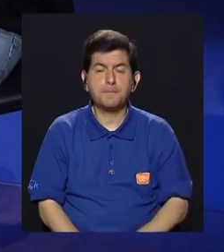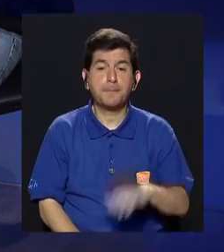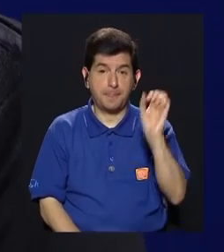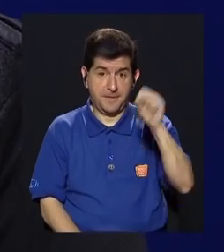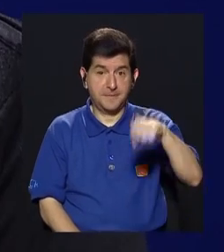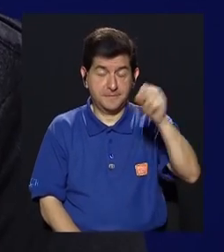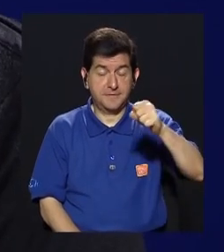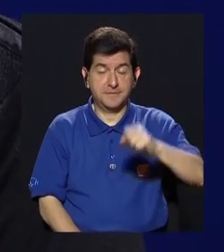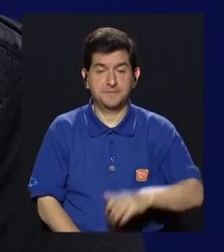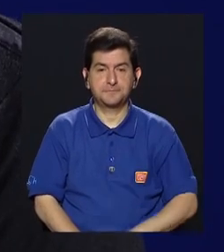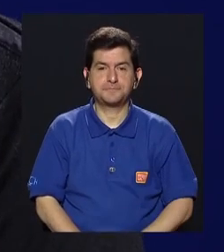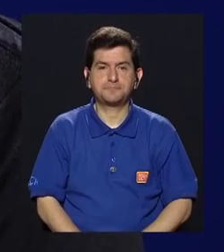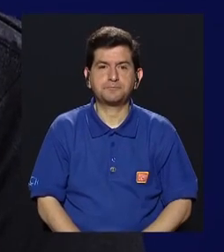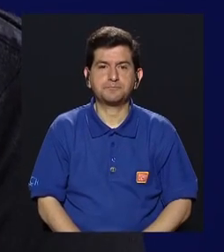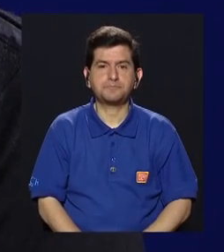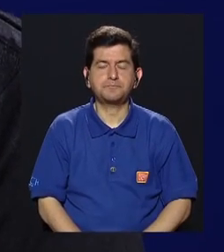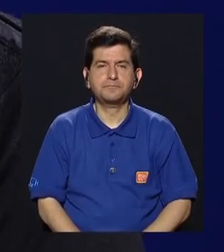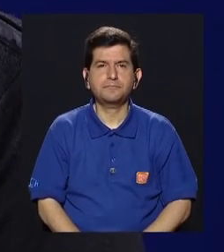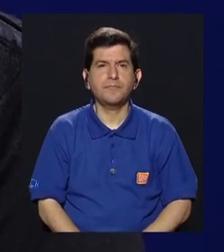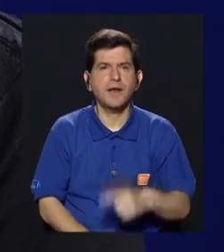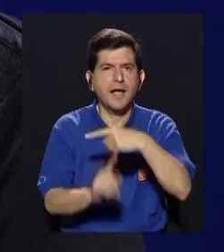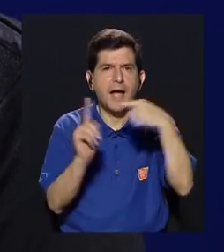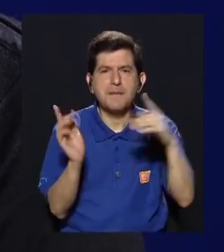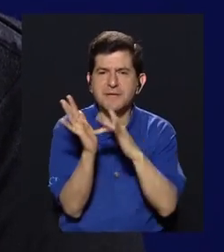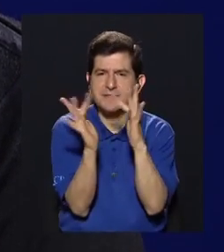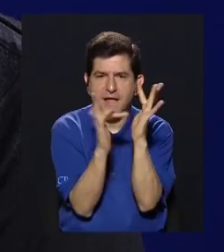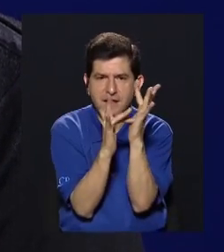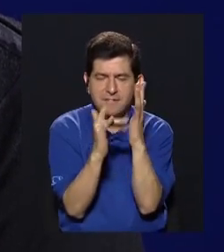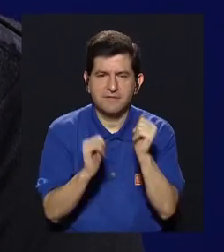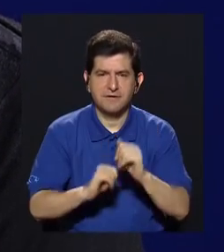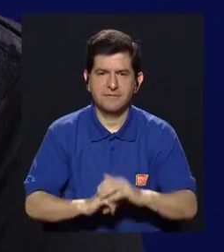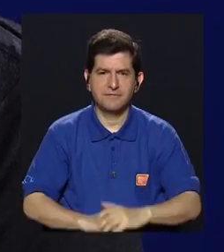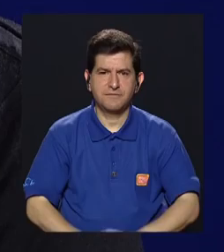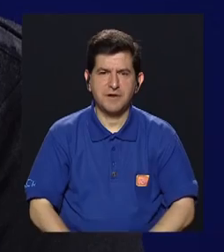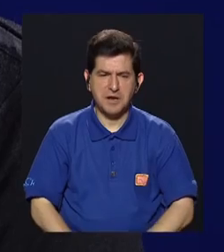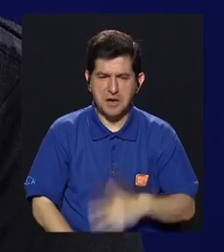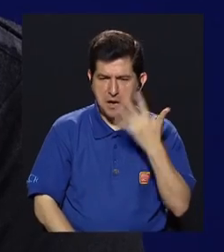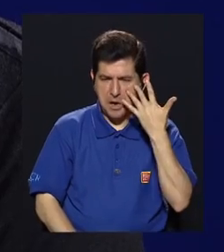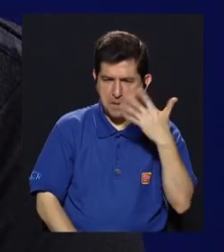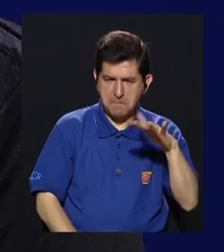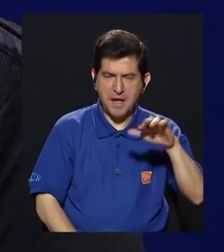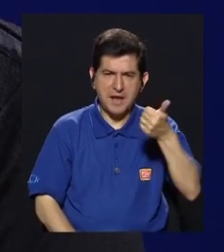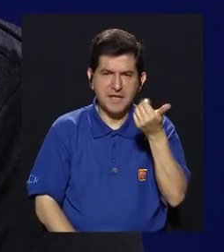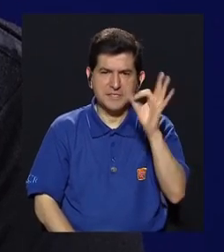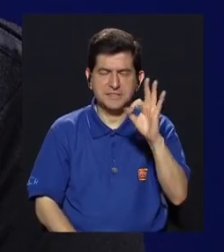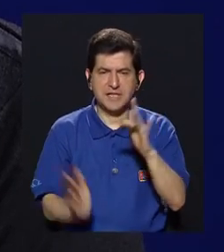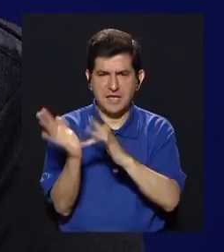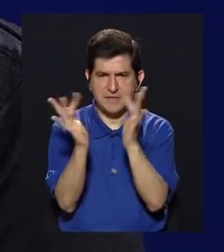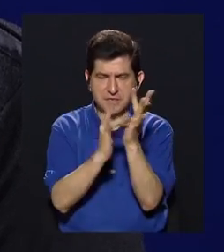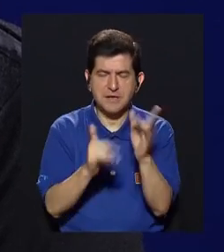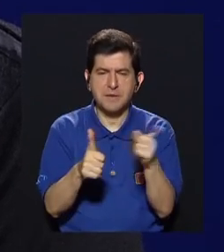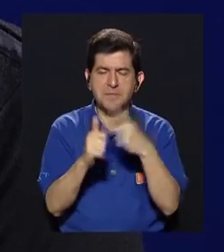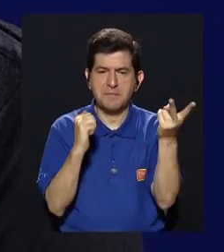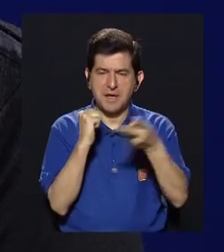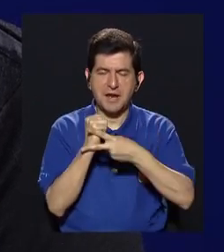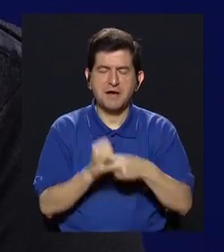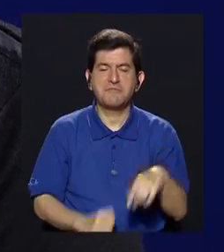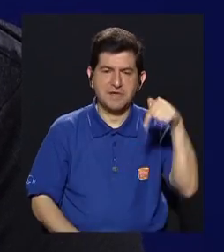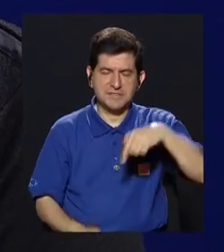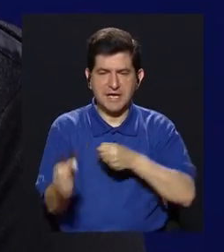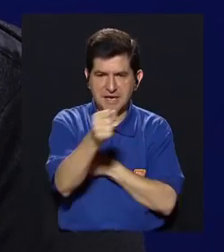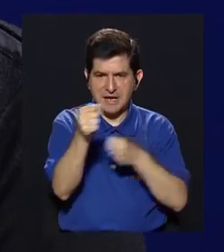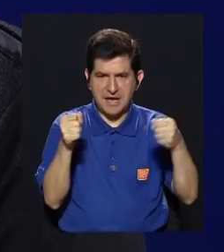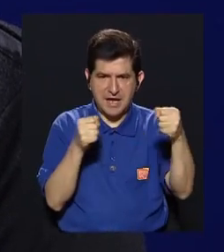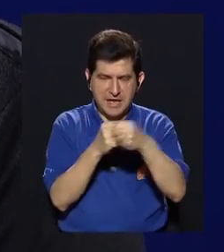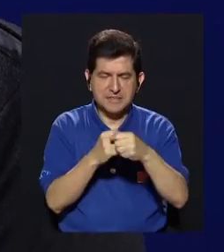si va a estar va a estar a mediados de abril parece que el 19 de abril es la fecha del estreno comercial